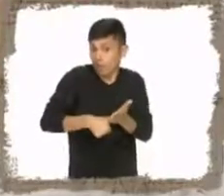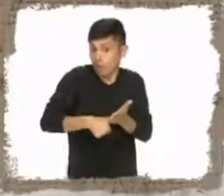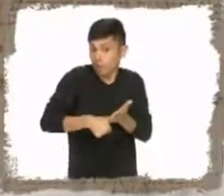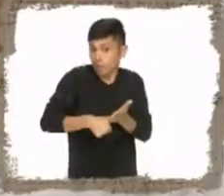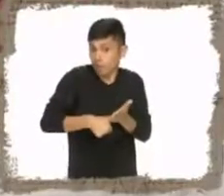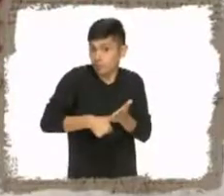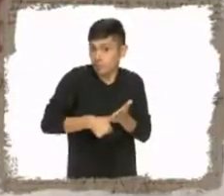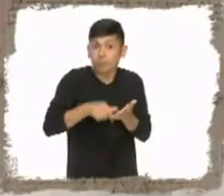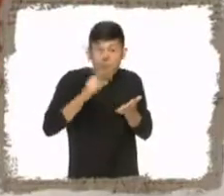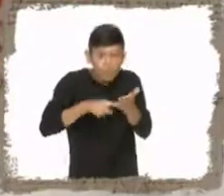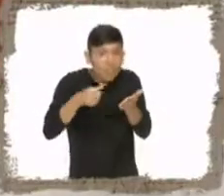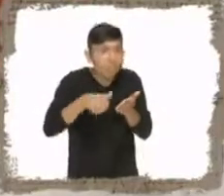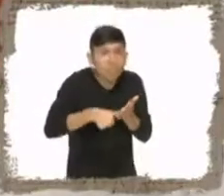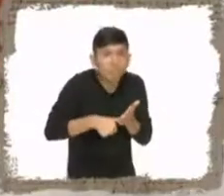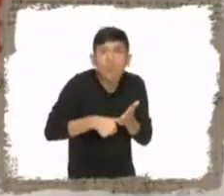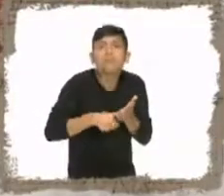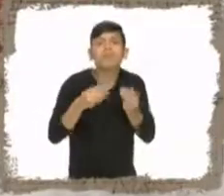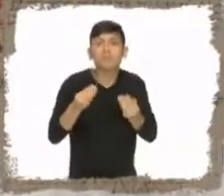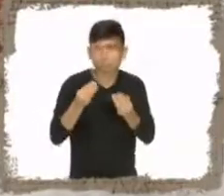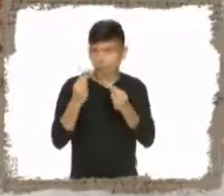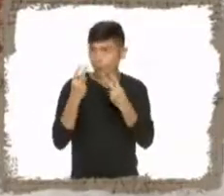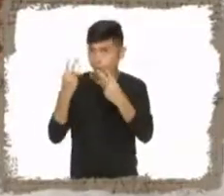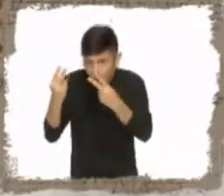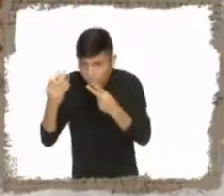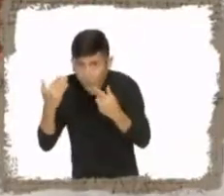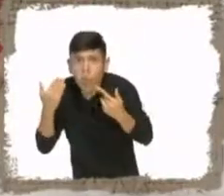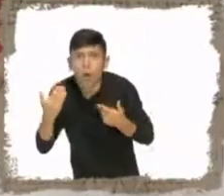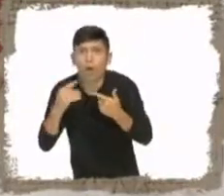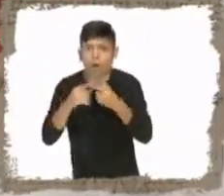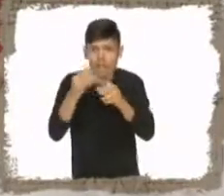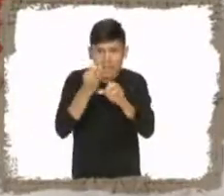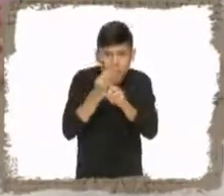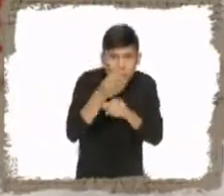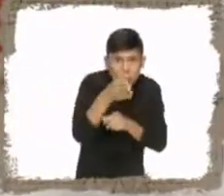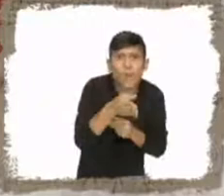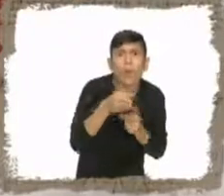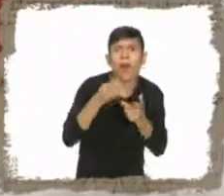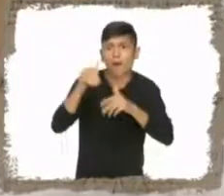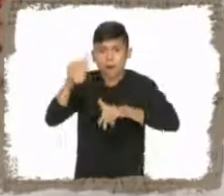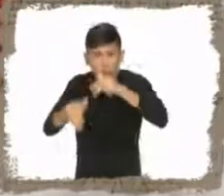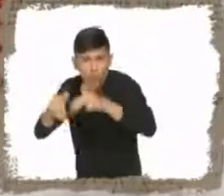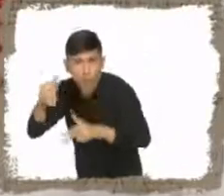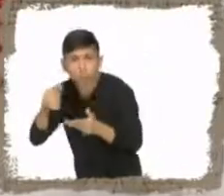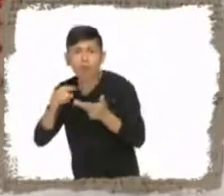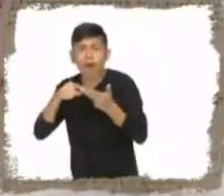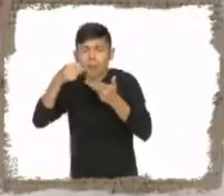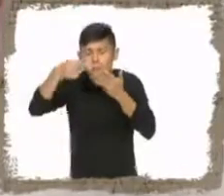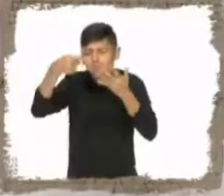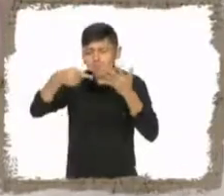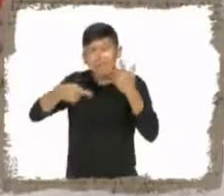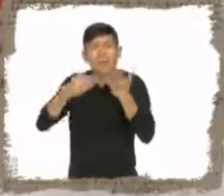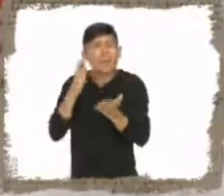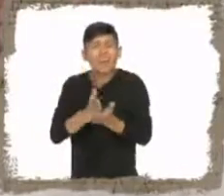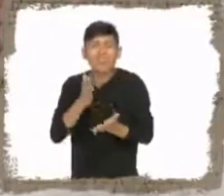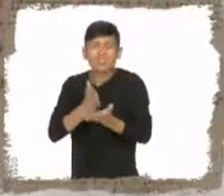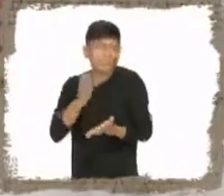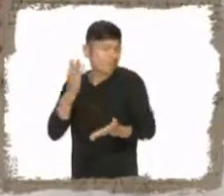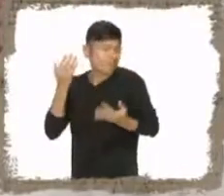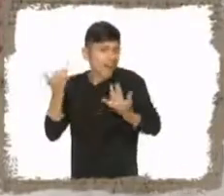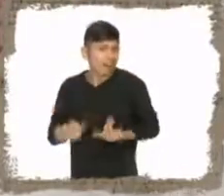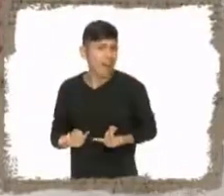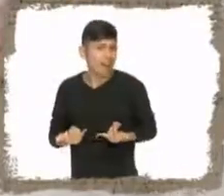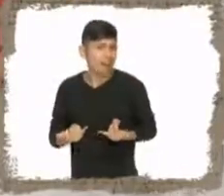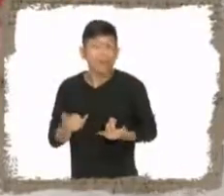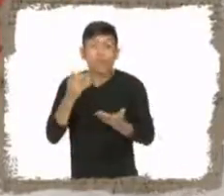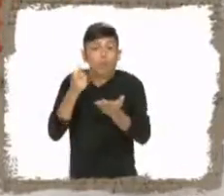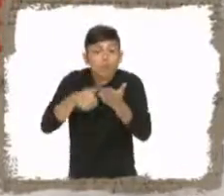nacional de identidad. Con nuestro documento podemos viajar, ir a la escuela, votar y tener un montón de derechos